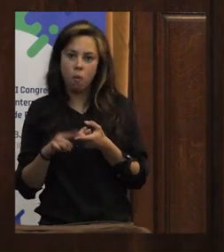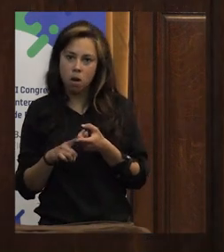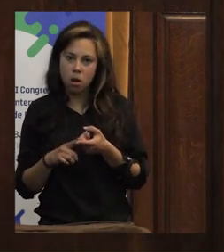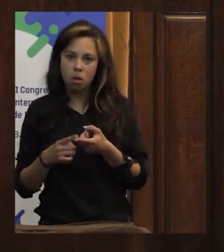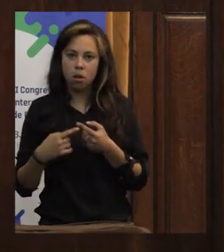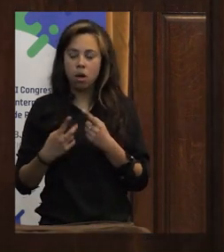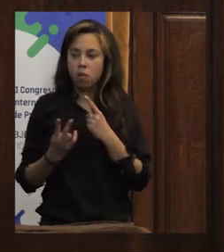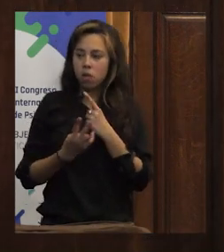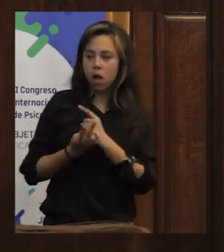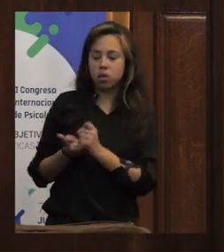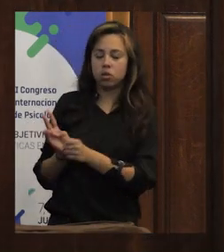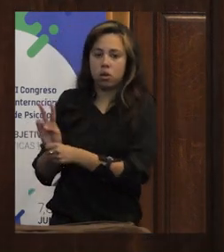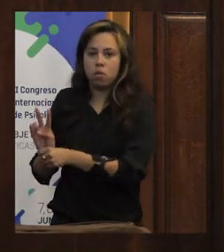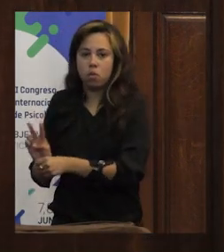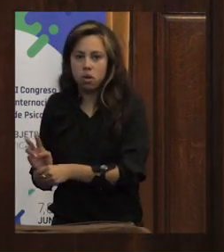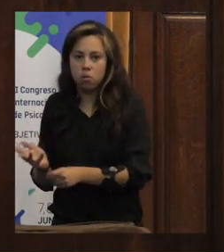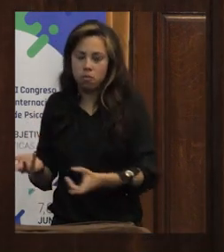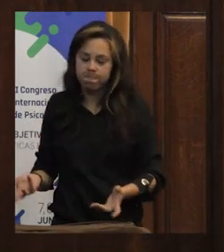né? Então,